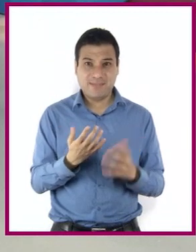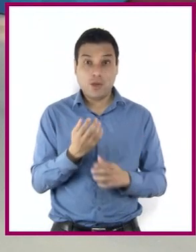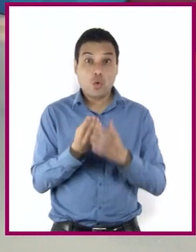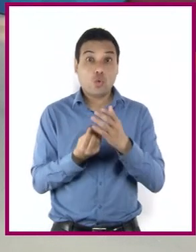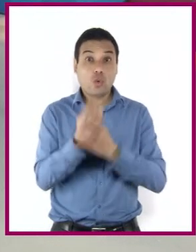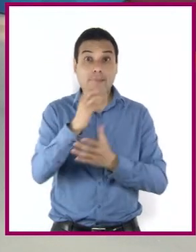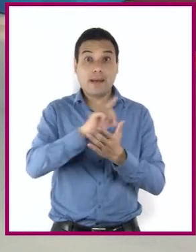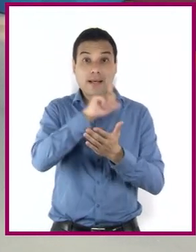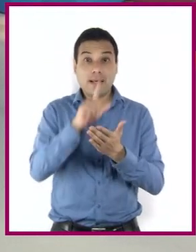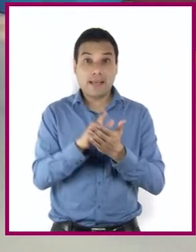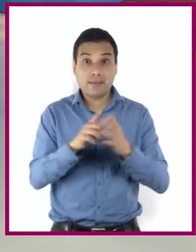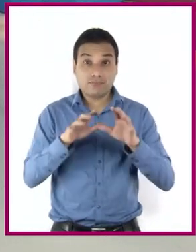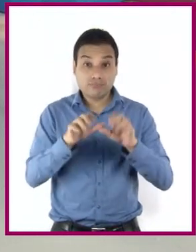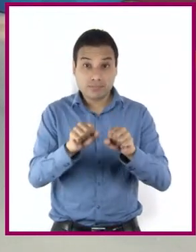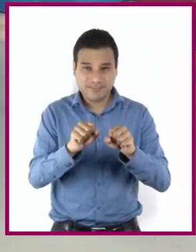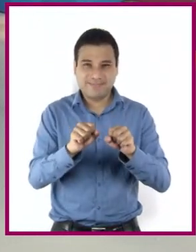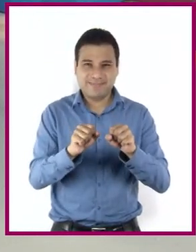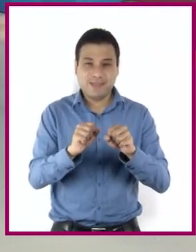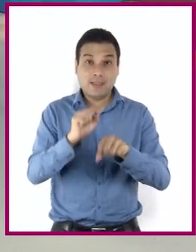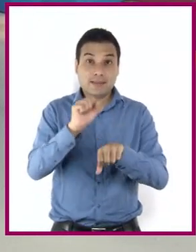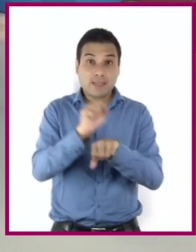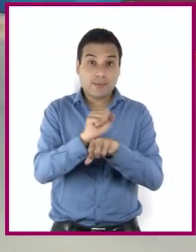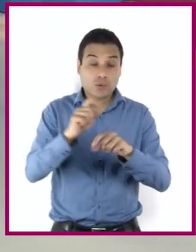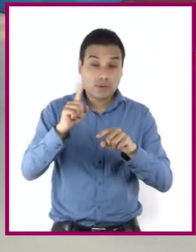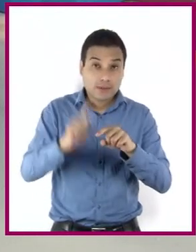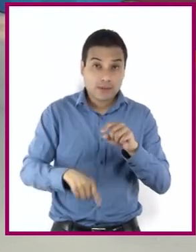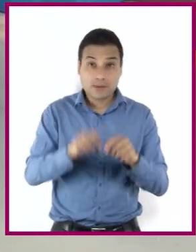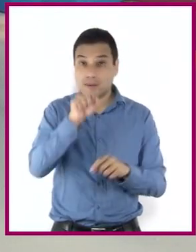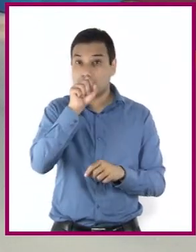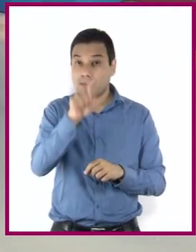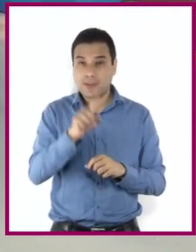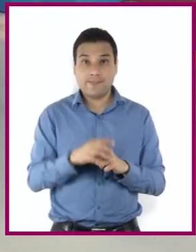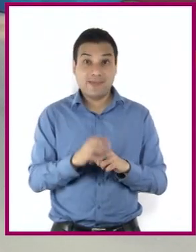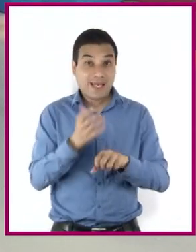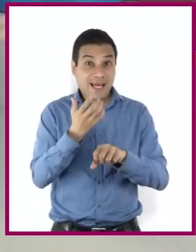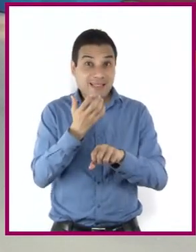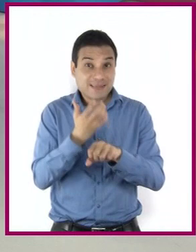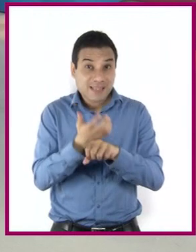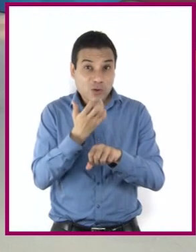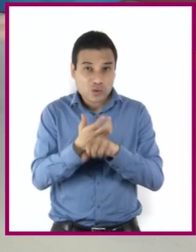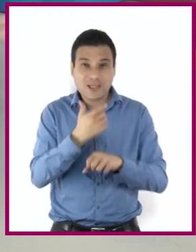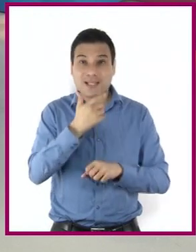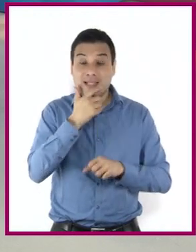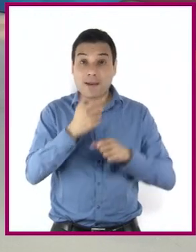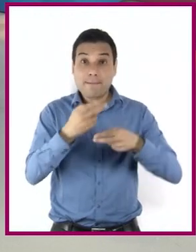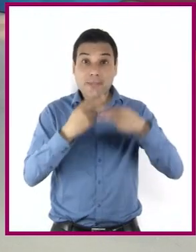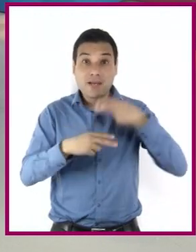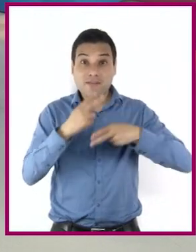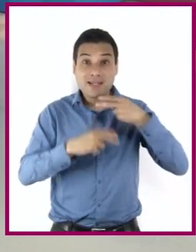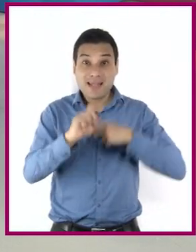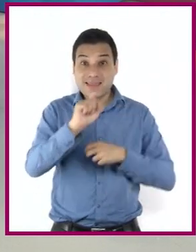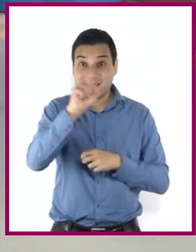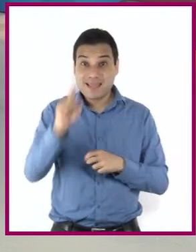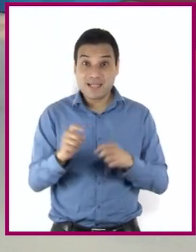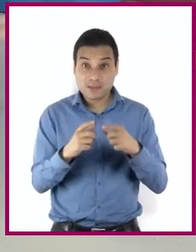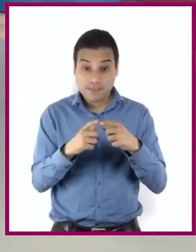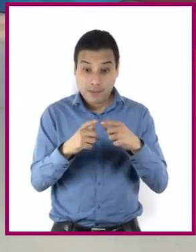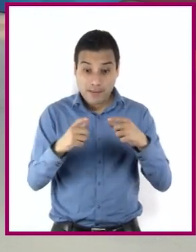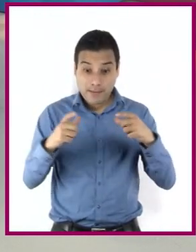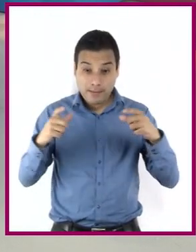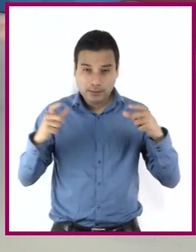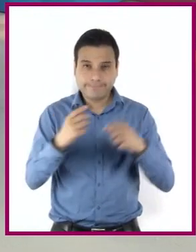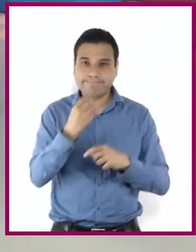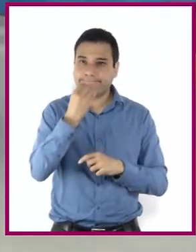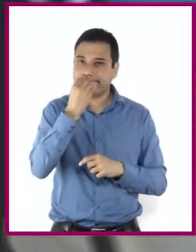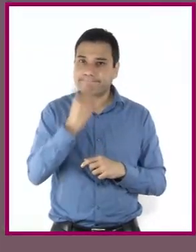de colonización que abolía la esclavitud, así como la llegada de más colonos angloamericanos, fueron algunas de las causas de la